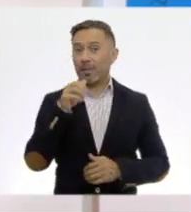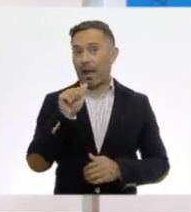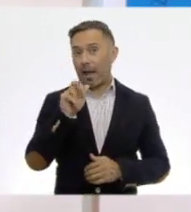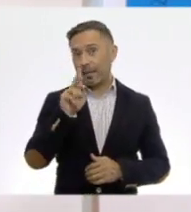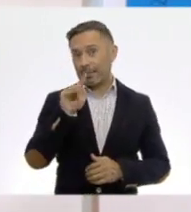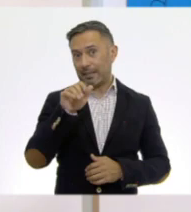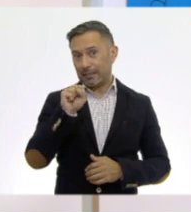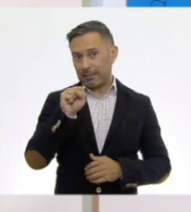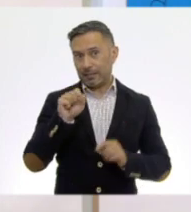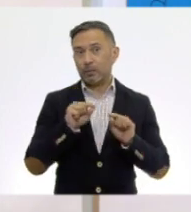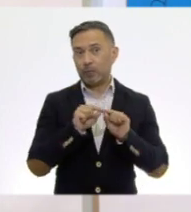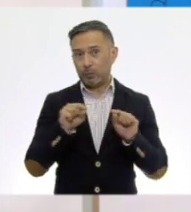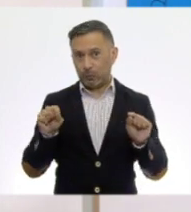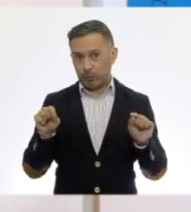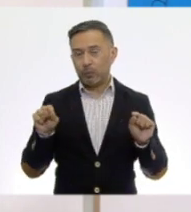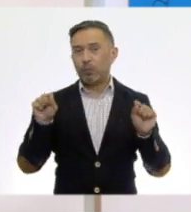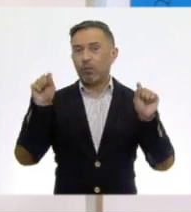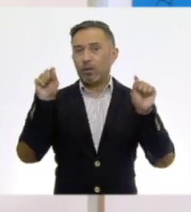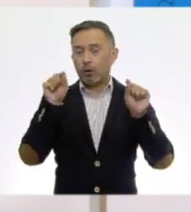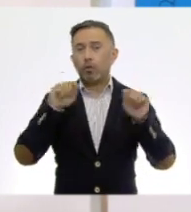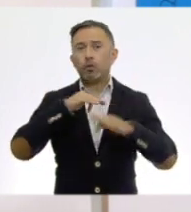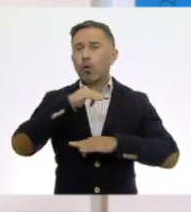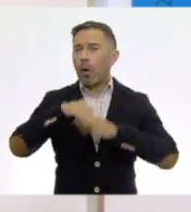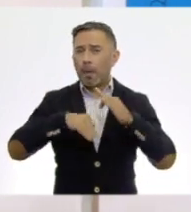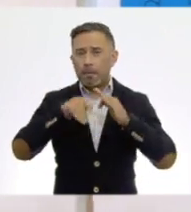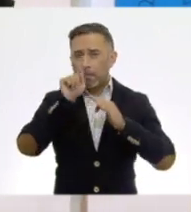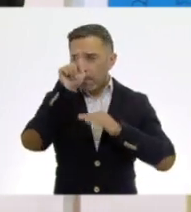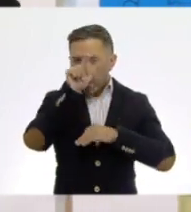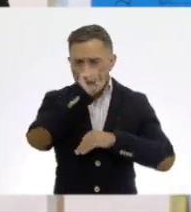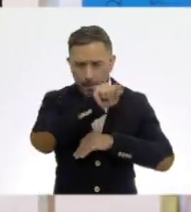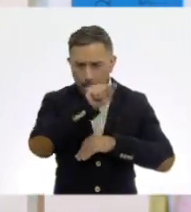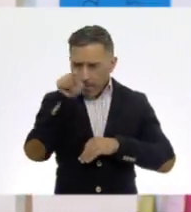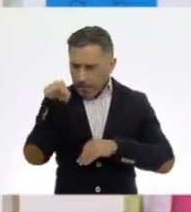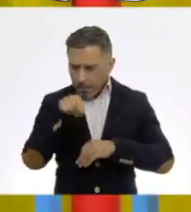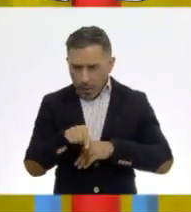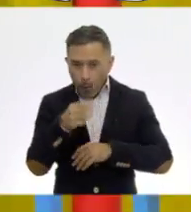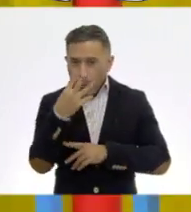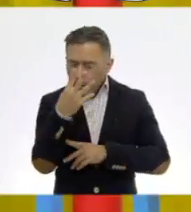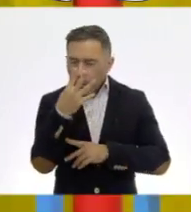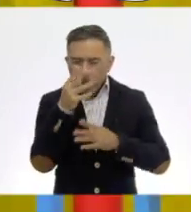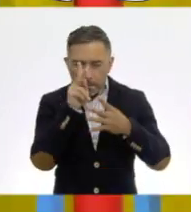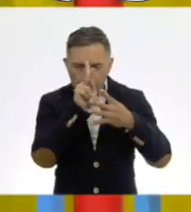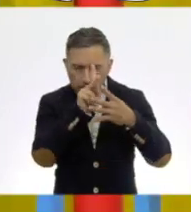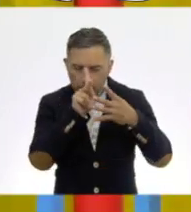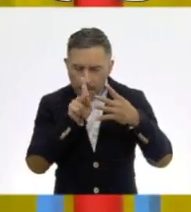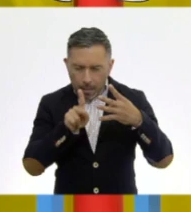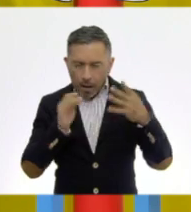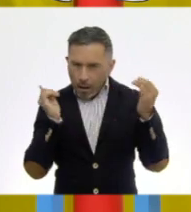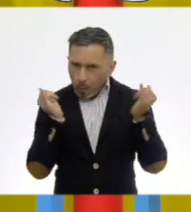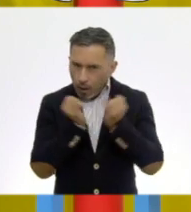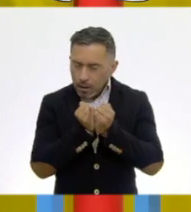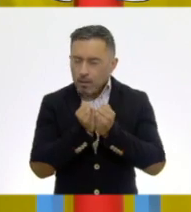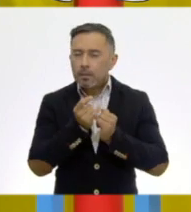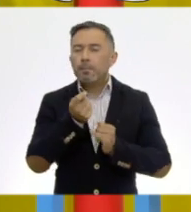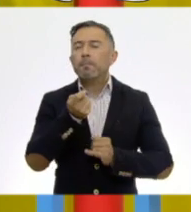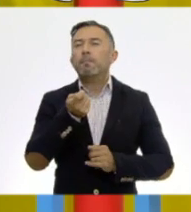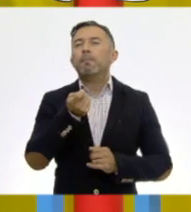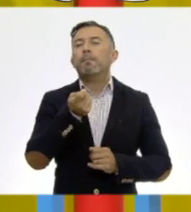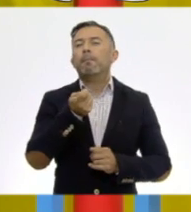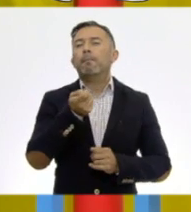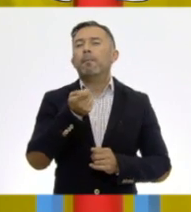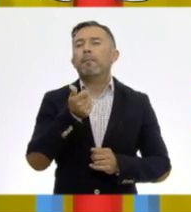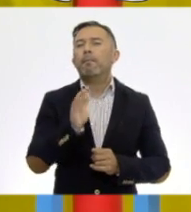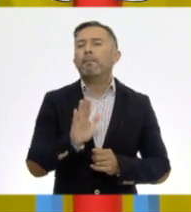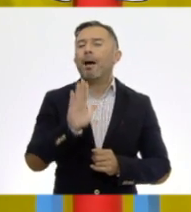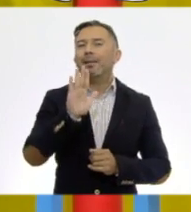aristas. Todas iguales y parezco una galleta. Cuatro aristas, todas iguales y parezco